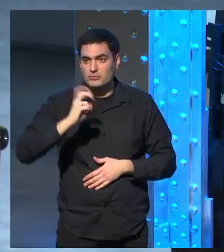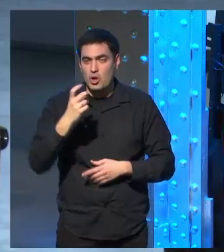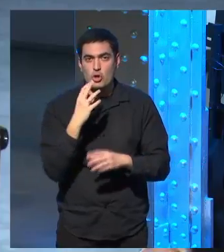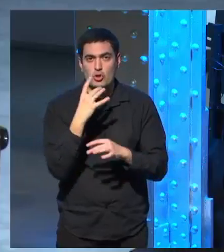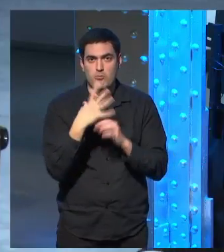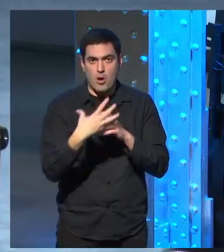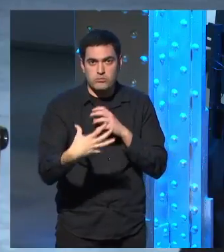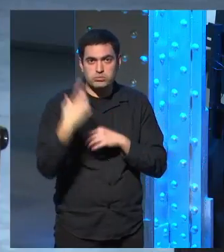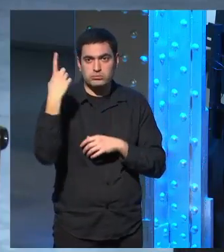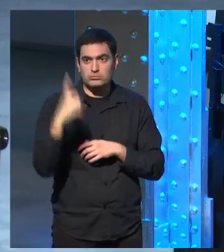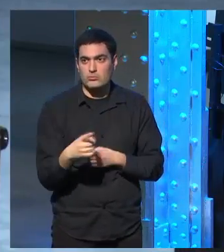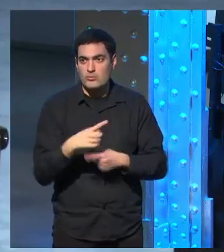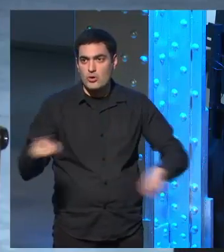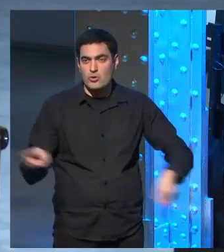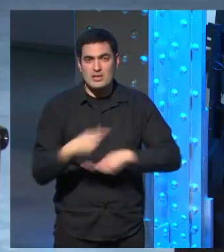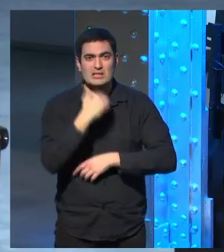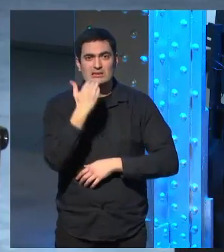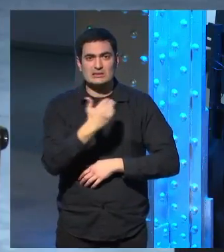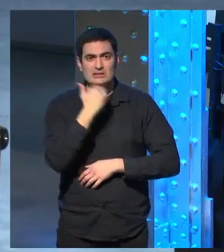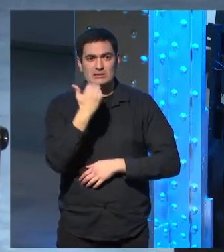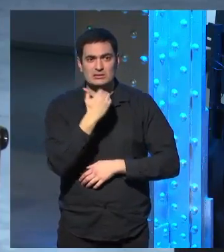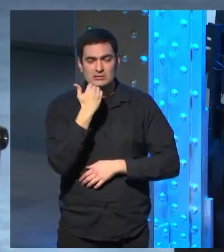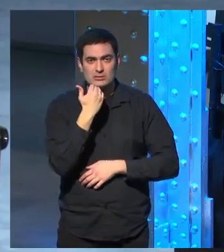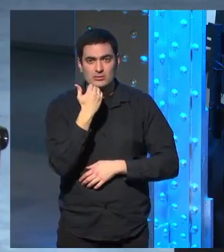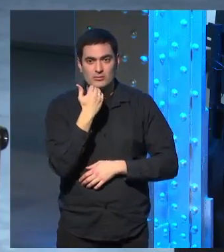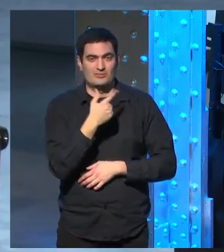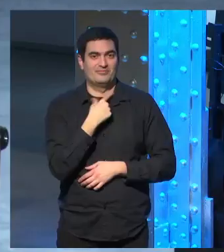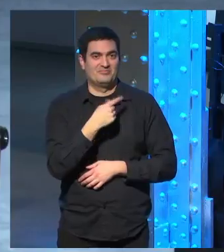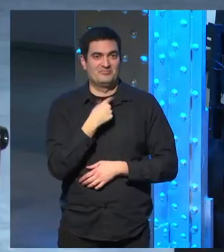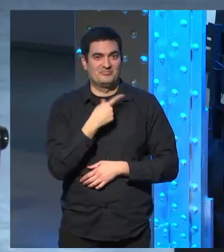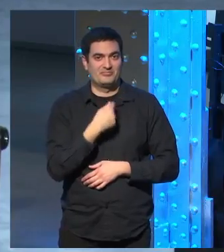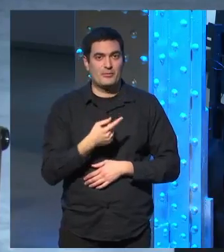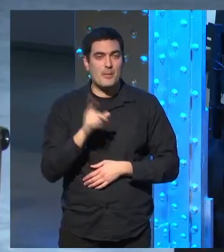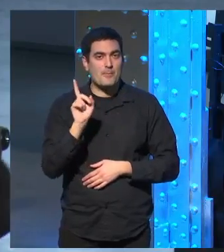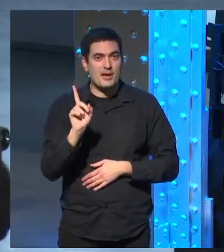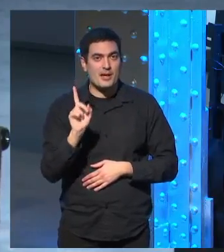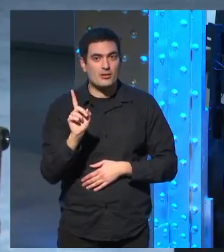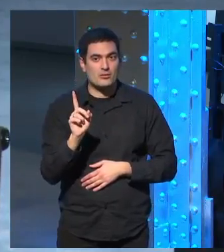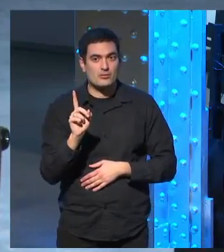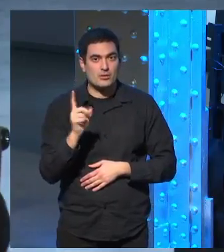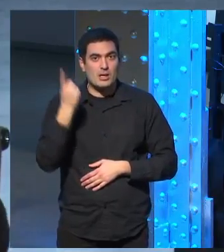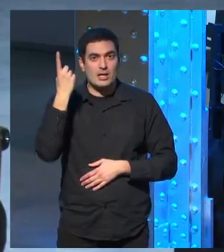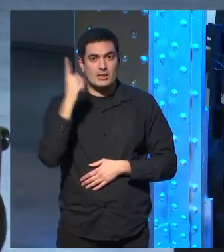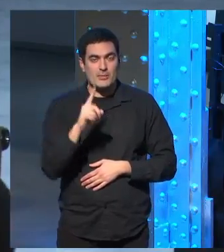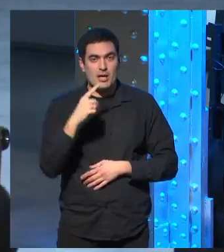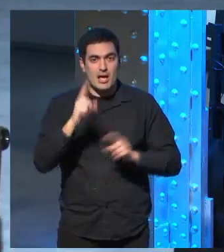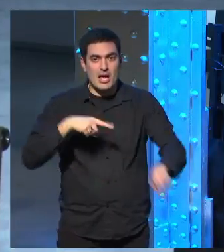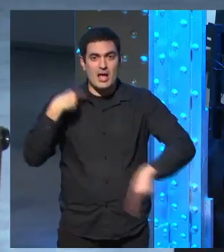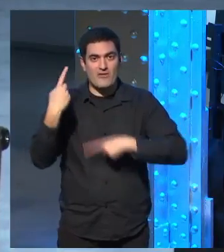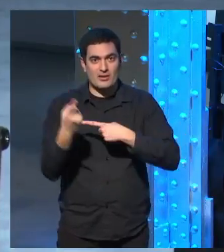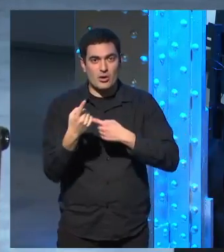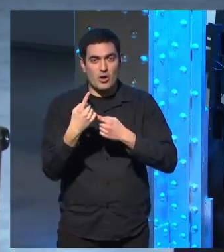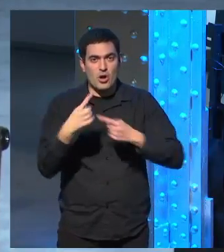con música casi de parodia, ¿no? Pero que explora también muchos efectos de